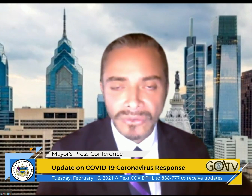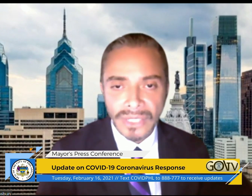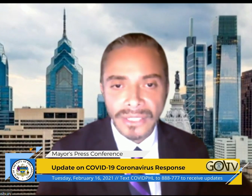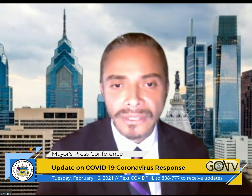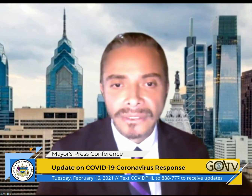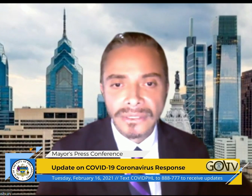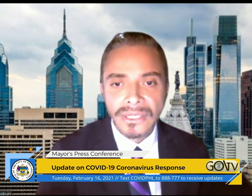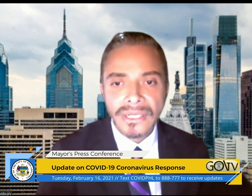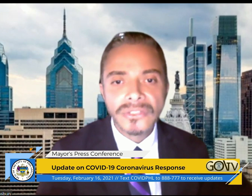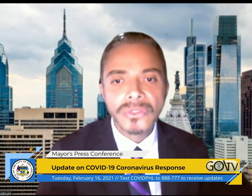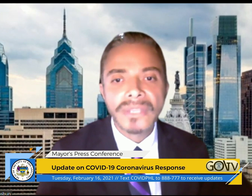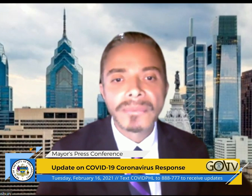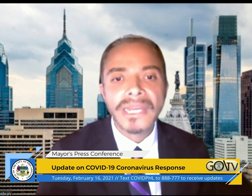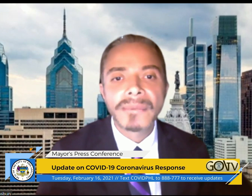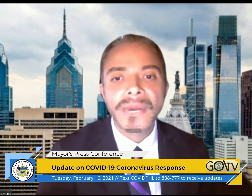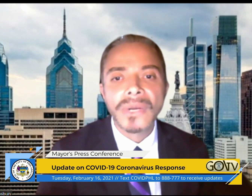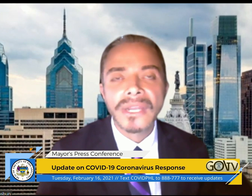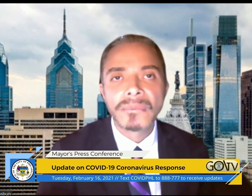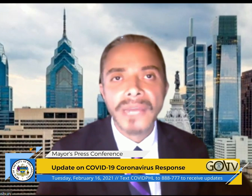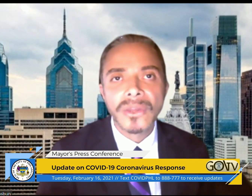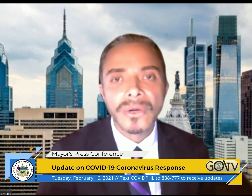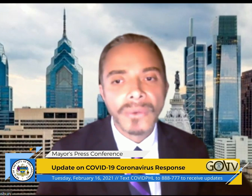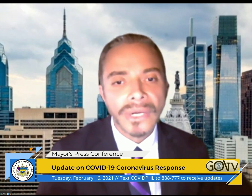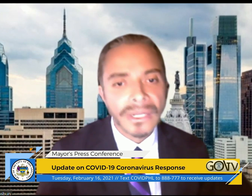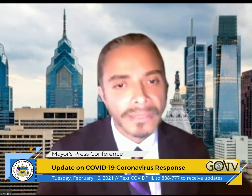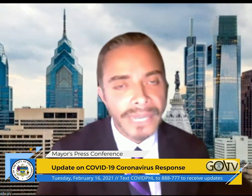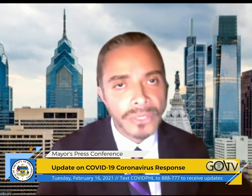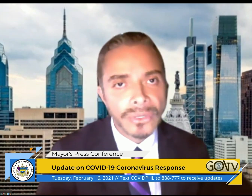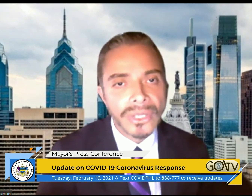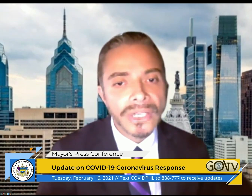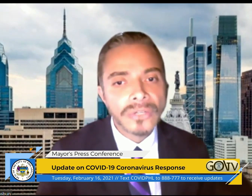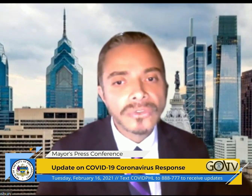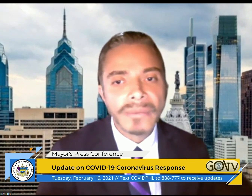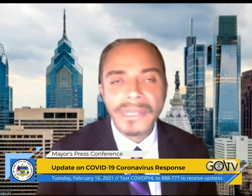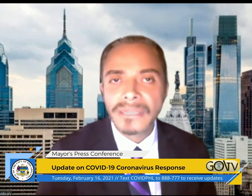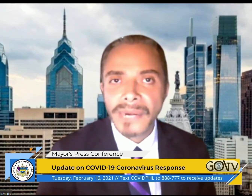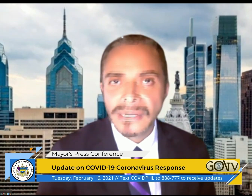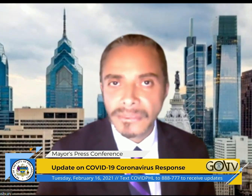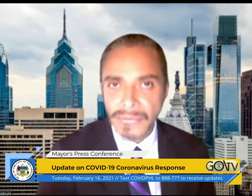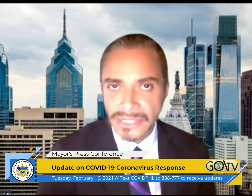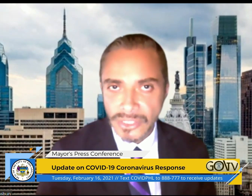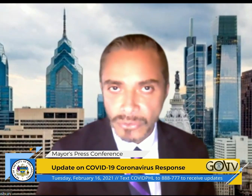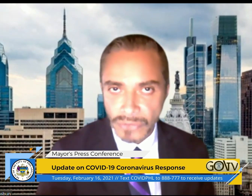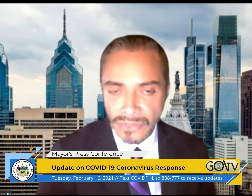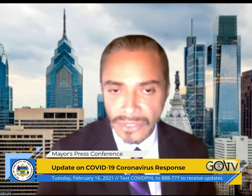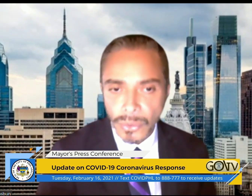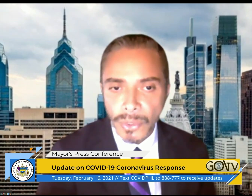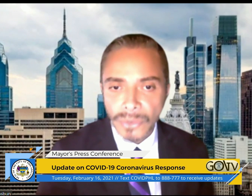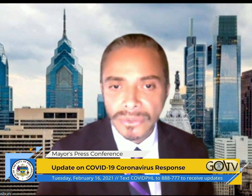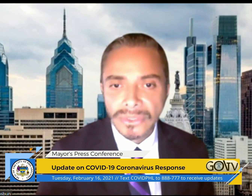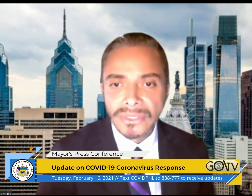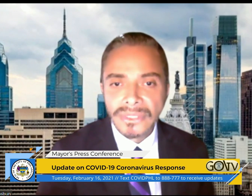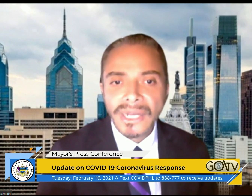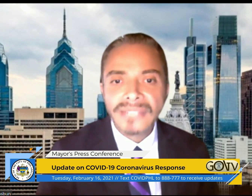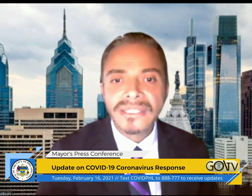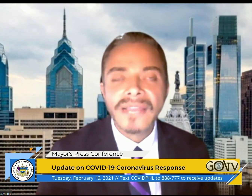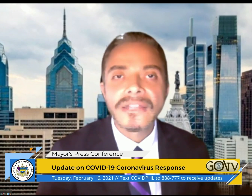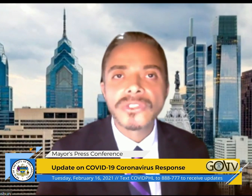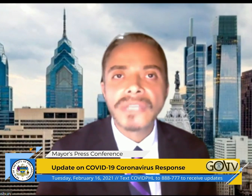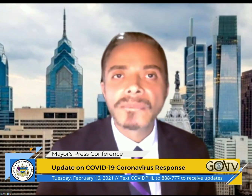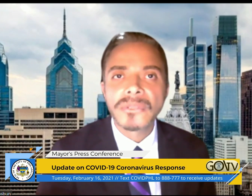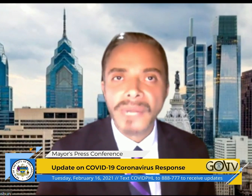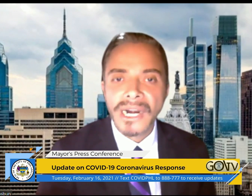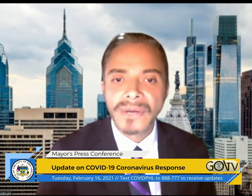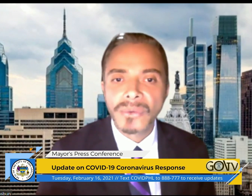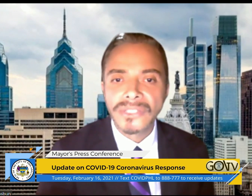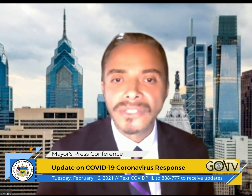fila.gov/business vaccine. Esto se aplica para cualquier empleador de cualquier tamaño y no solamente para las empresas con fines de lucro. Acerca de